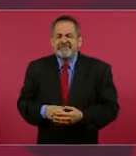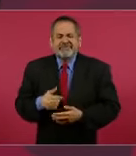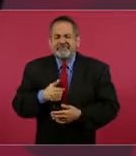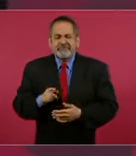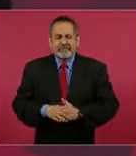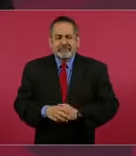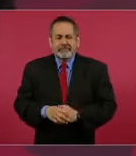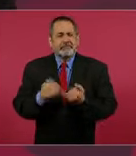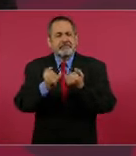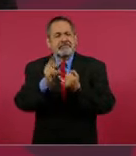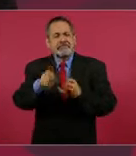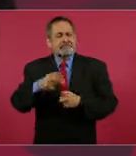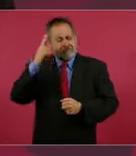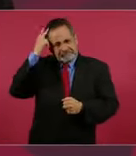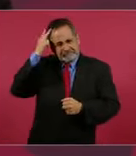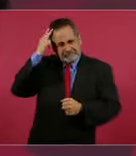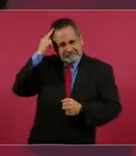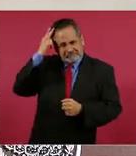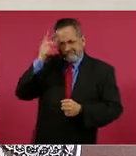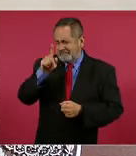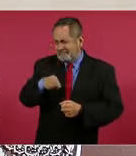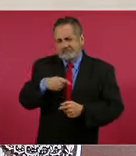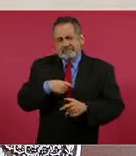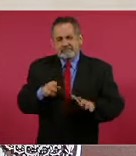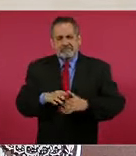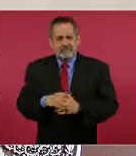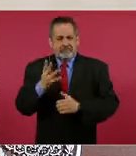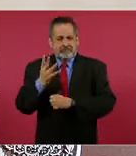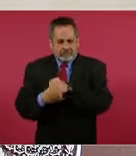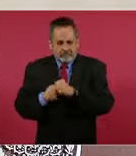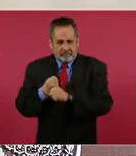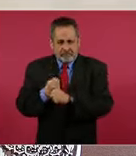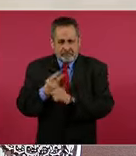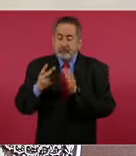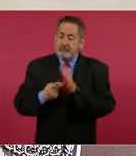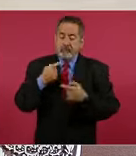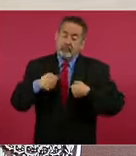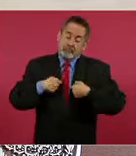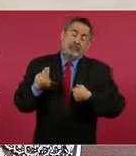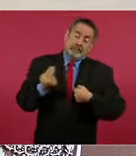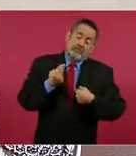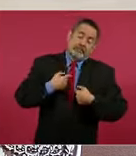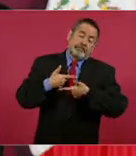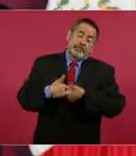Lo que hacía Porfirio Díaz, cada 4 años,